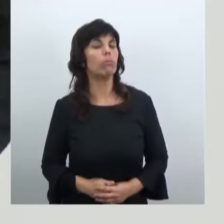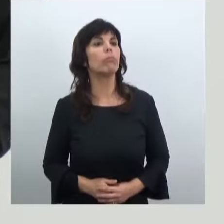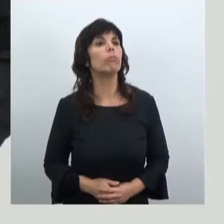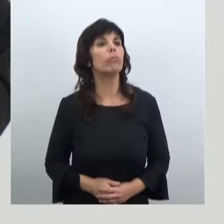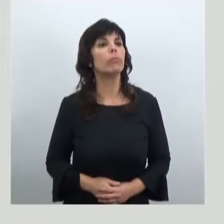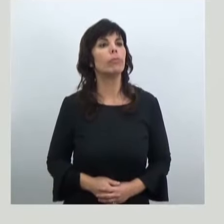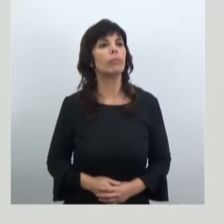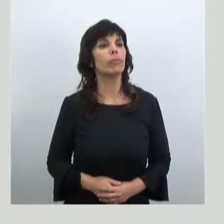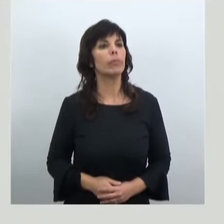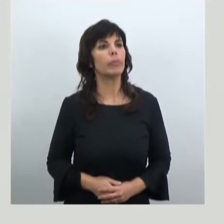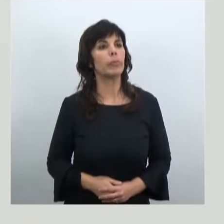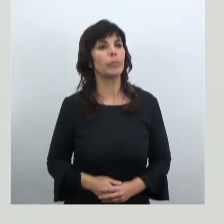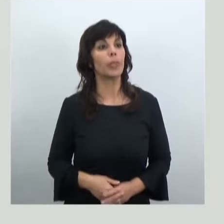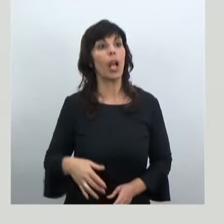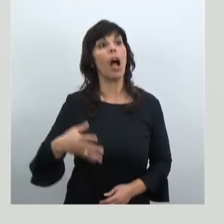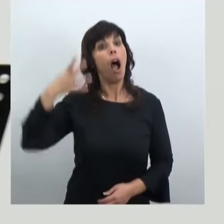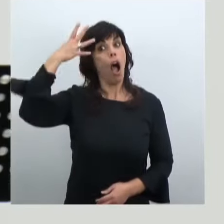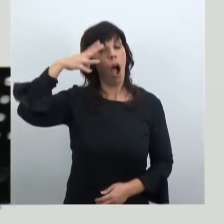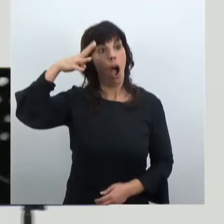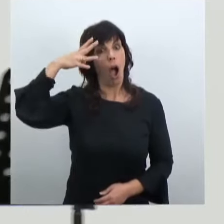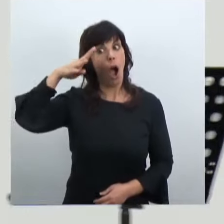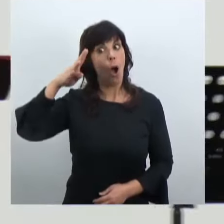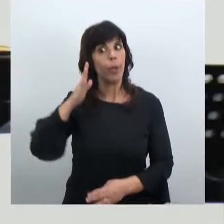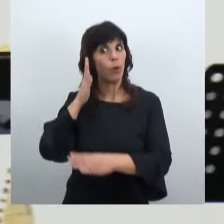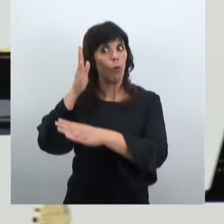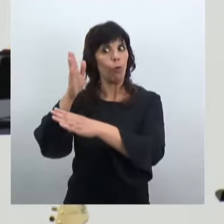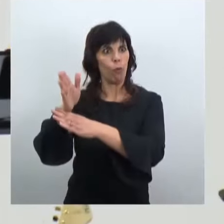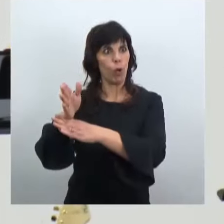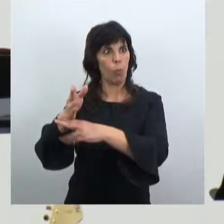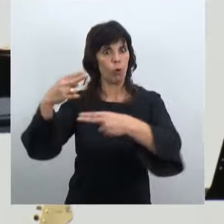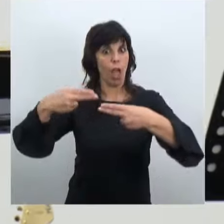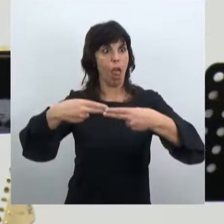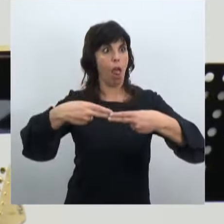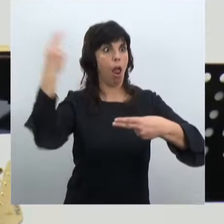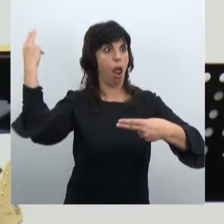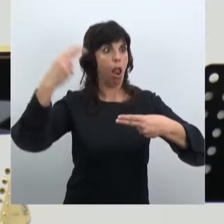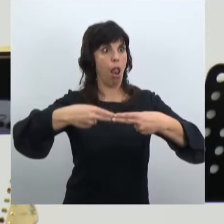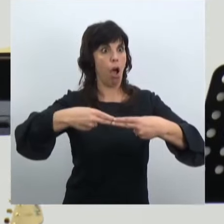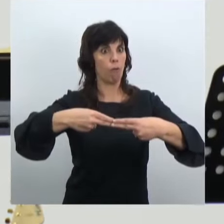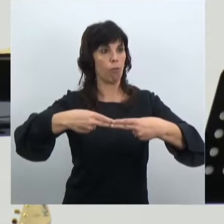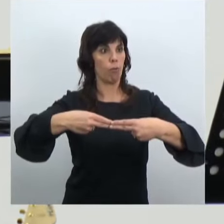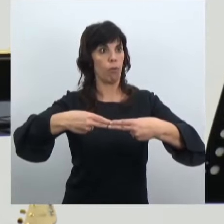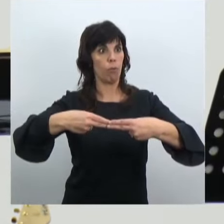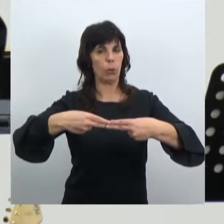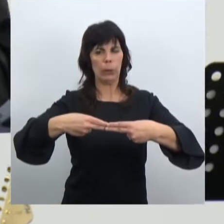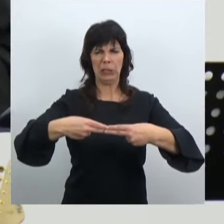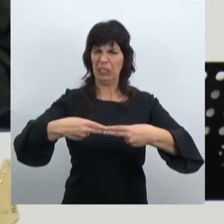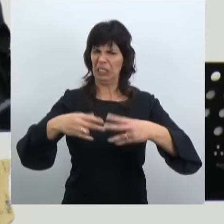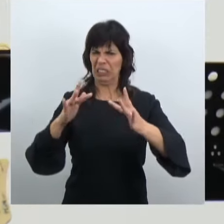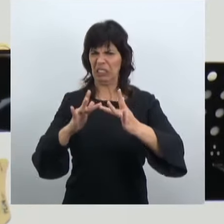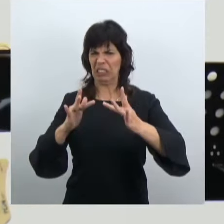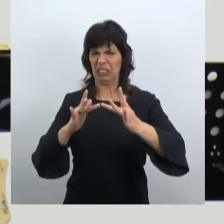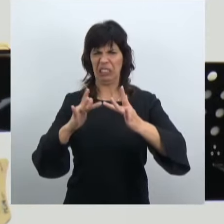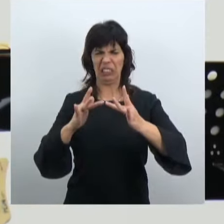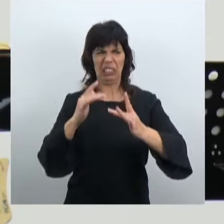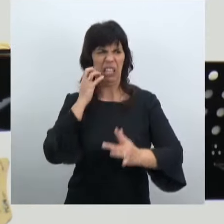Cuando fuimos ahora a México, en la frontera, nos trataron un poco raro